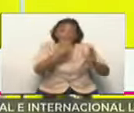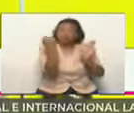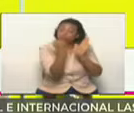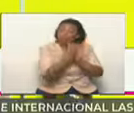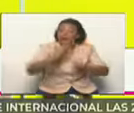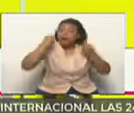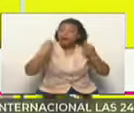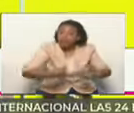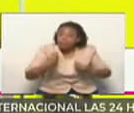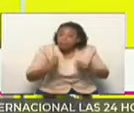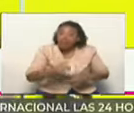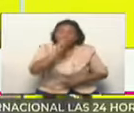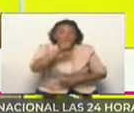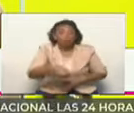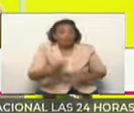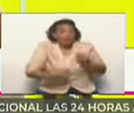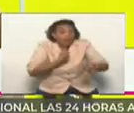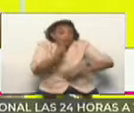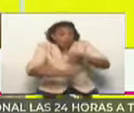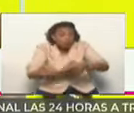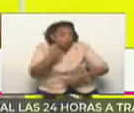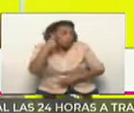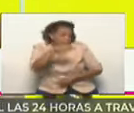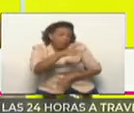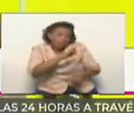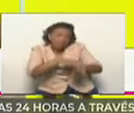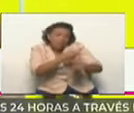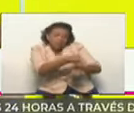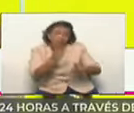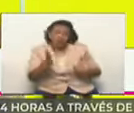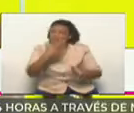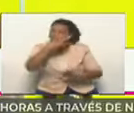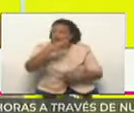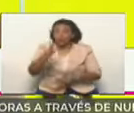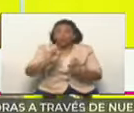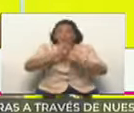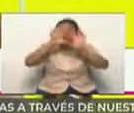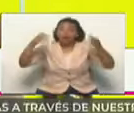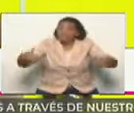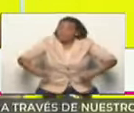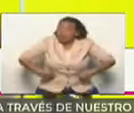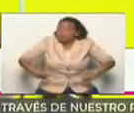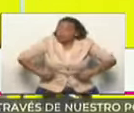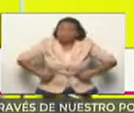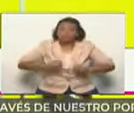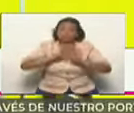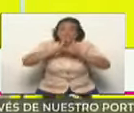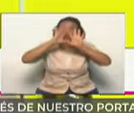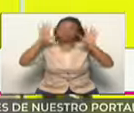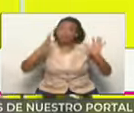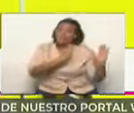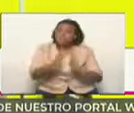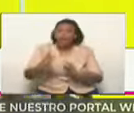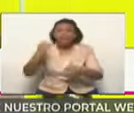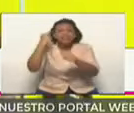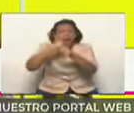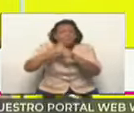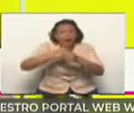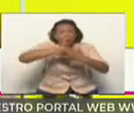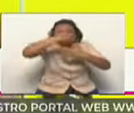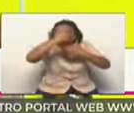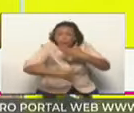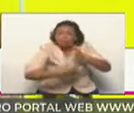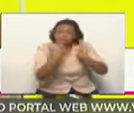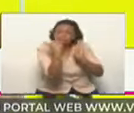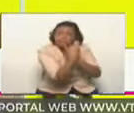calidad, presidente, y son productos que, como usted dice, no ha sido un milagro, porque lo califican de milagro, ha sido un plan estratégico de